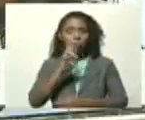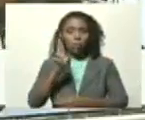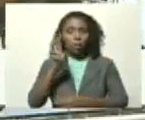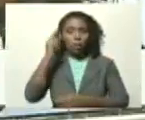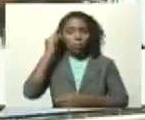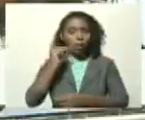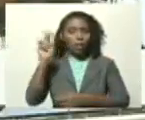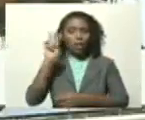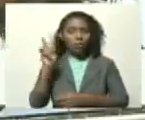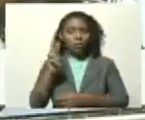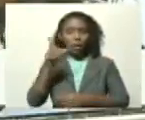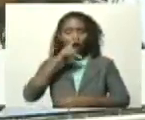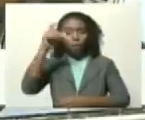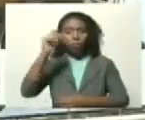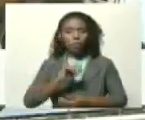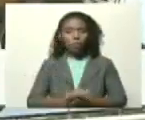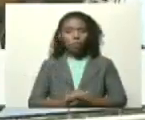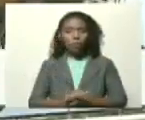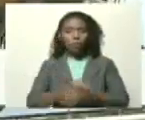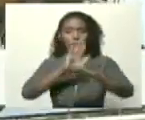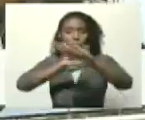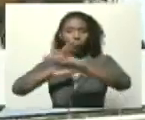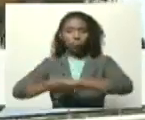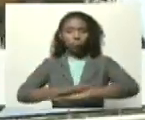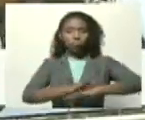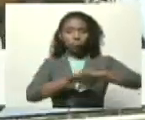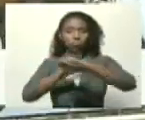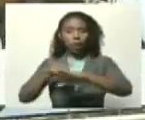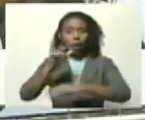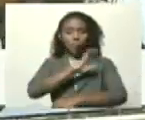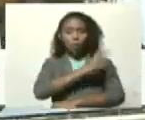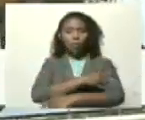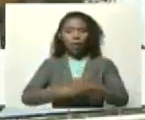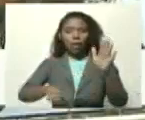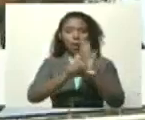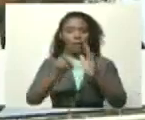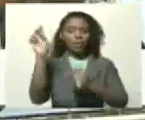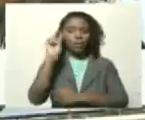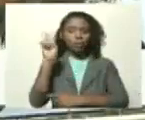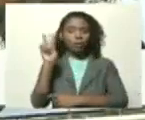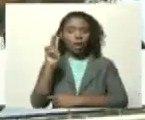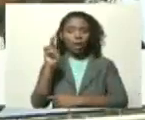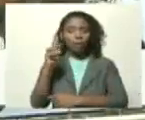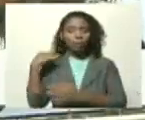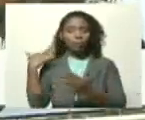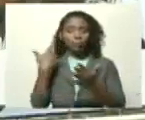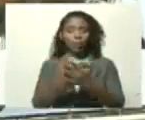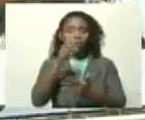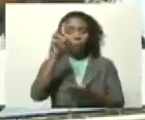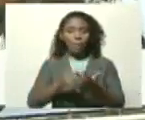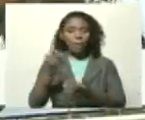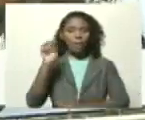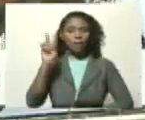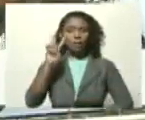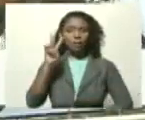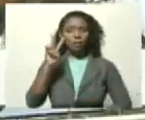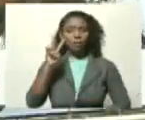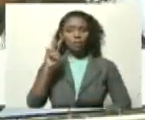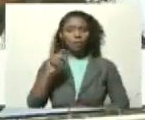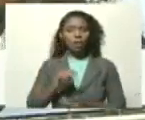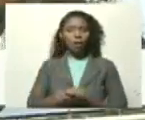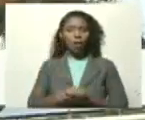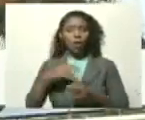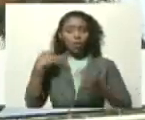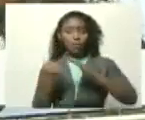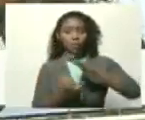de Venezuela, Nicolás Maduro Moros, exhortaba al Poder Legislativo venezolano que durante el 2022 los instrumentos